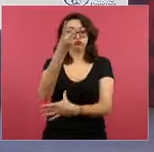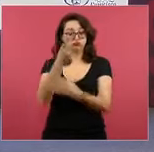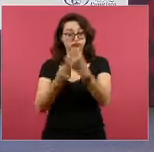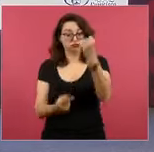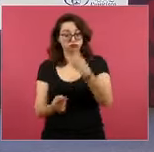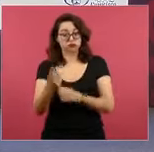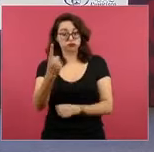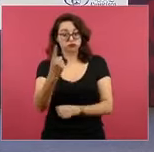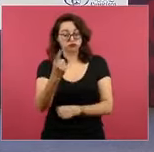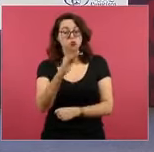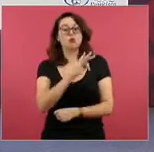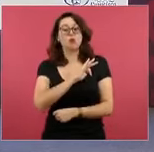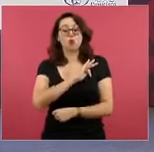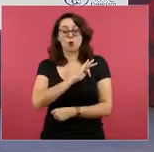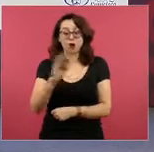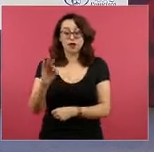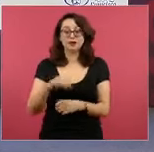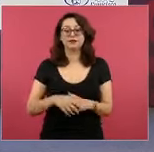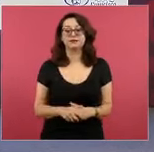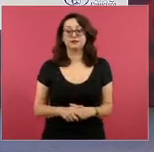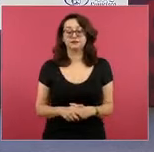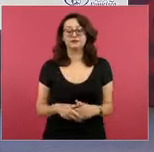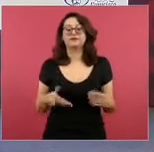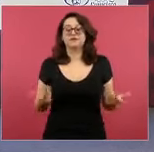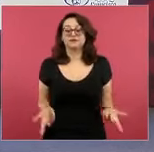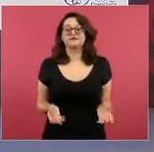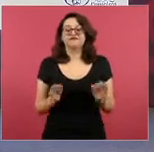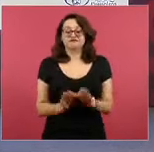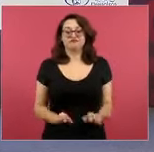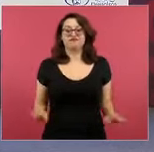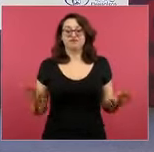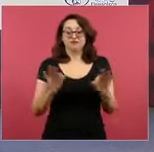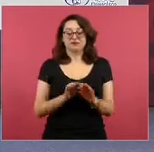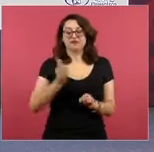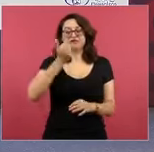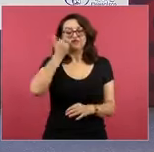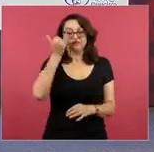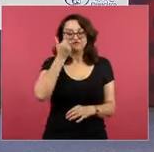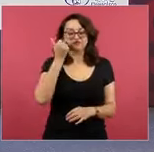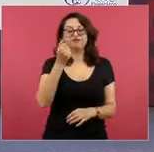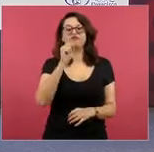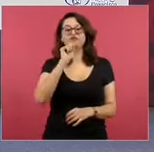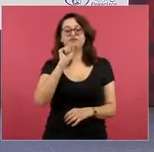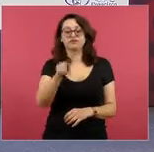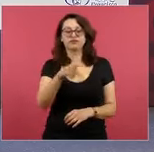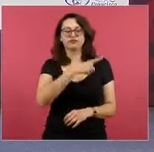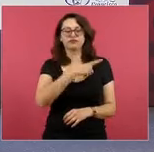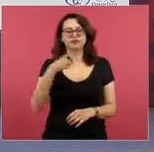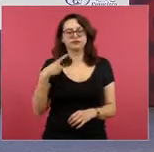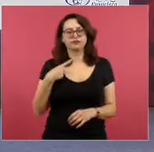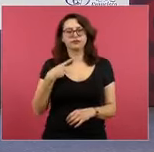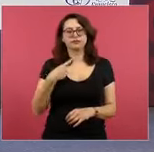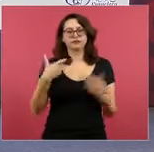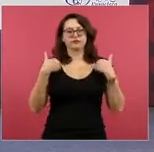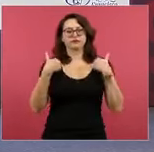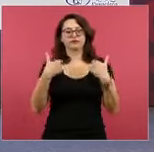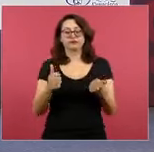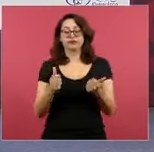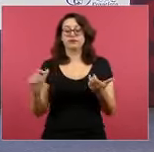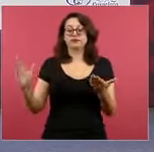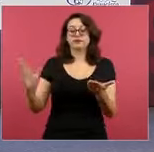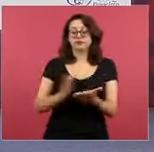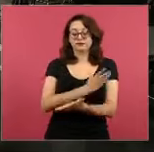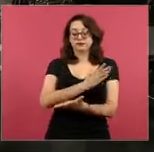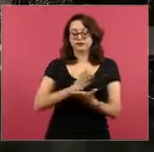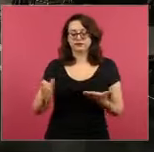entre saberes comunitarios y conocimientos disciplinares. En ese encuentro, que en ocasiones